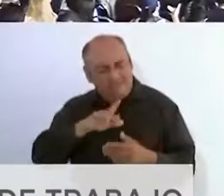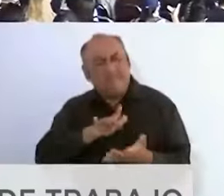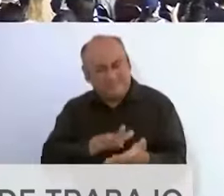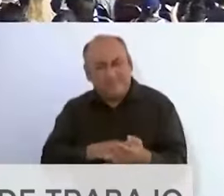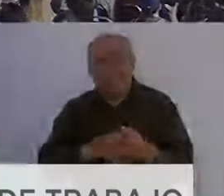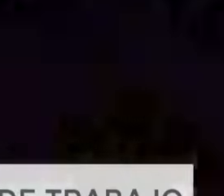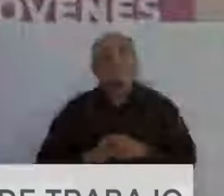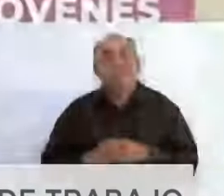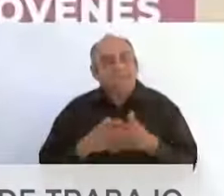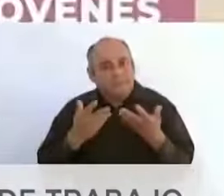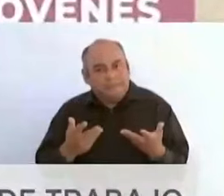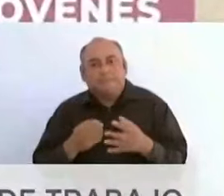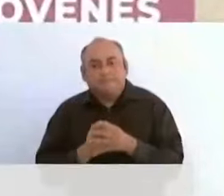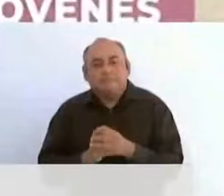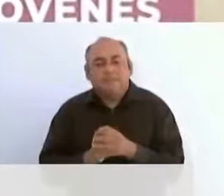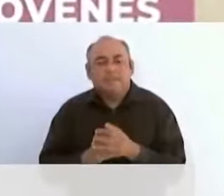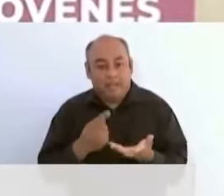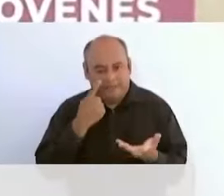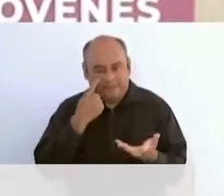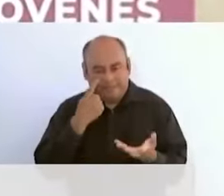Transformación. El día de hoy